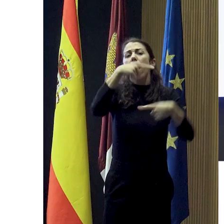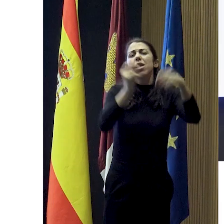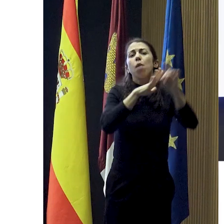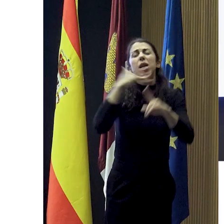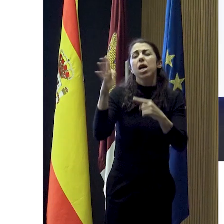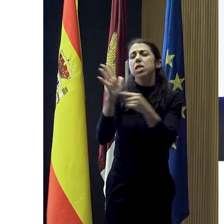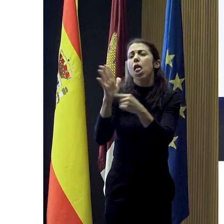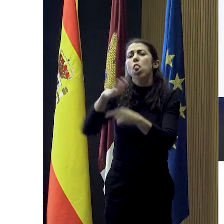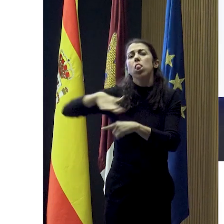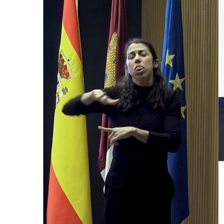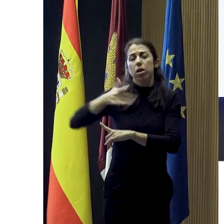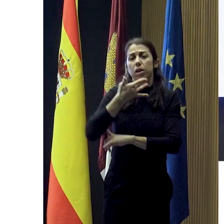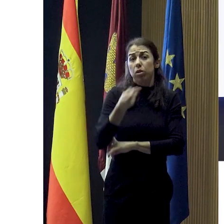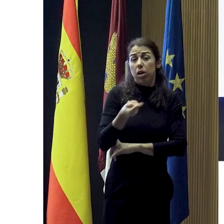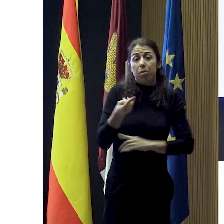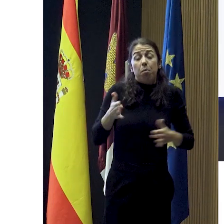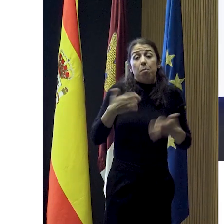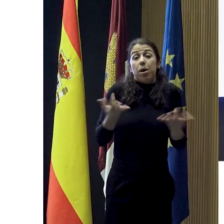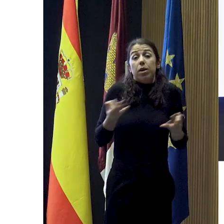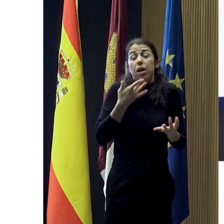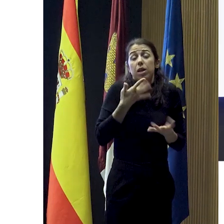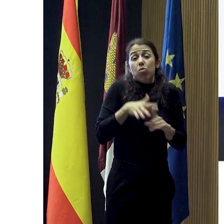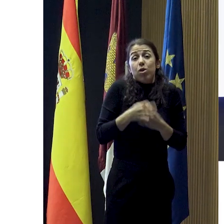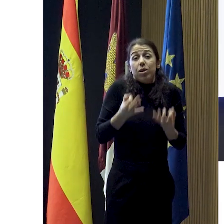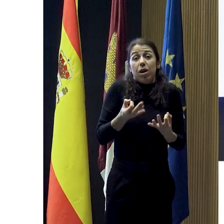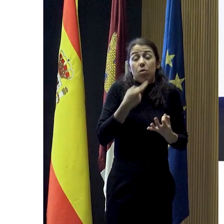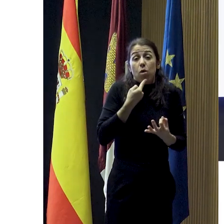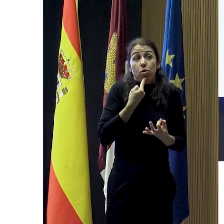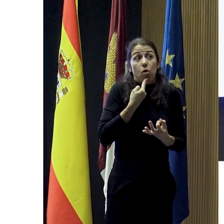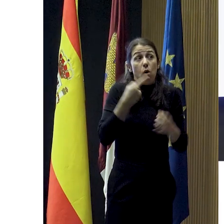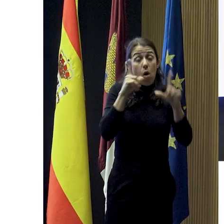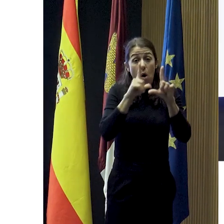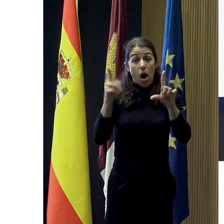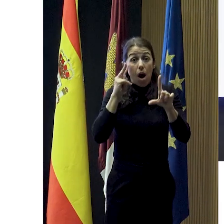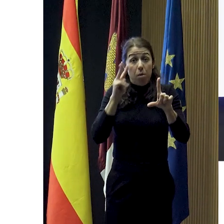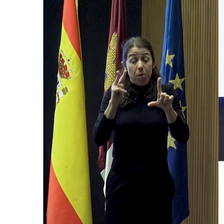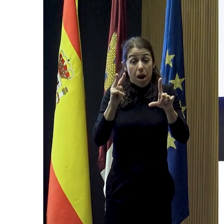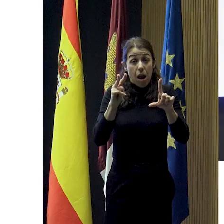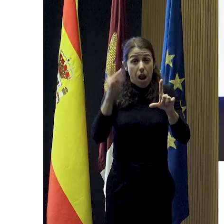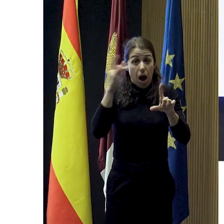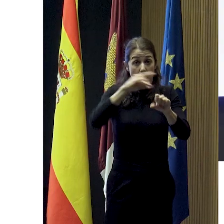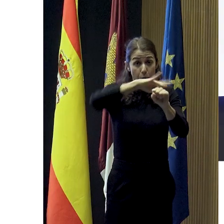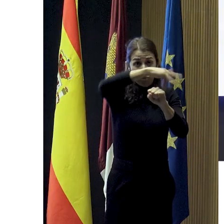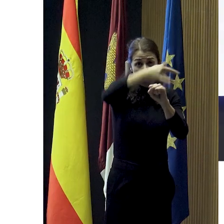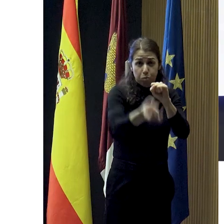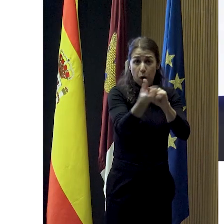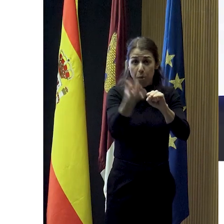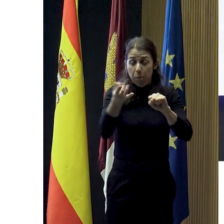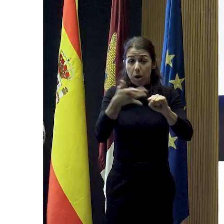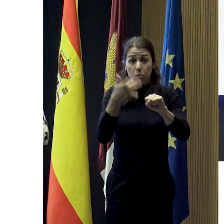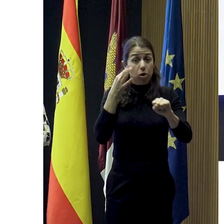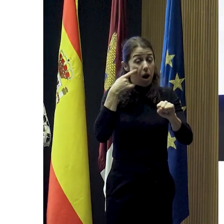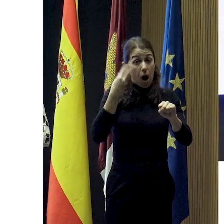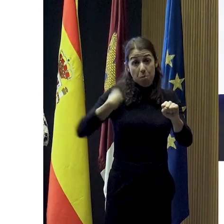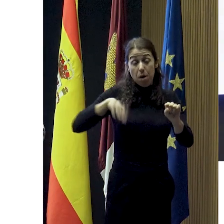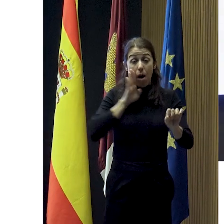amarilla. Entonces, lo que ocurre en este caso es que cuando miran qué áreas cerebrales se han activado, pues ya no son